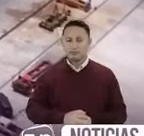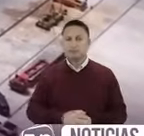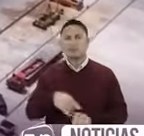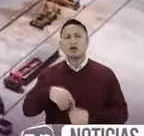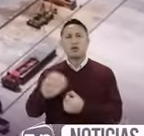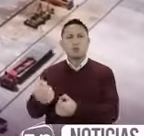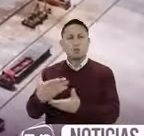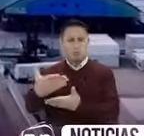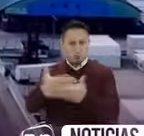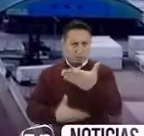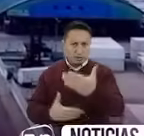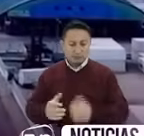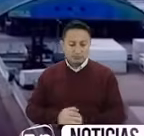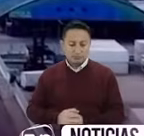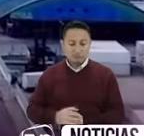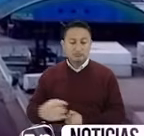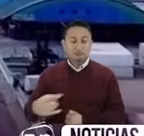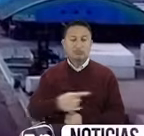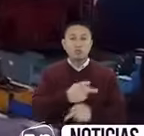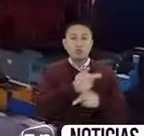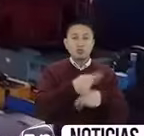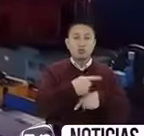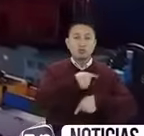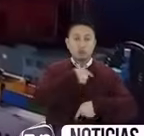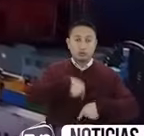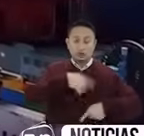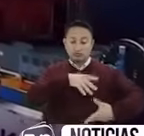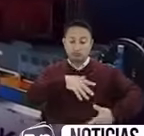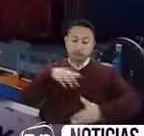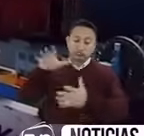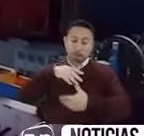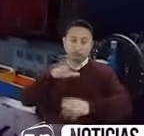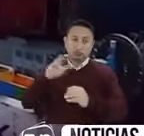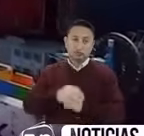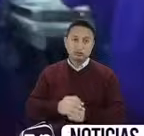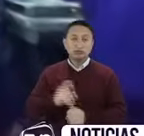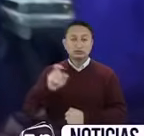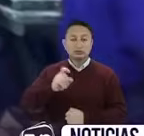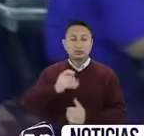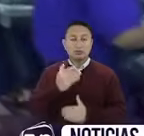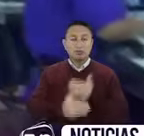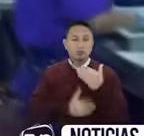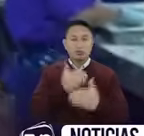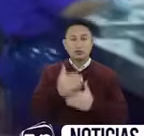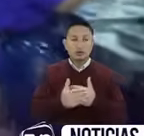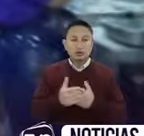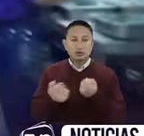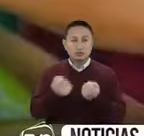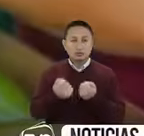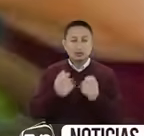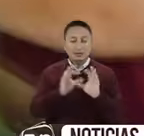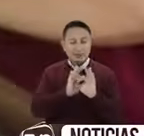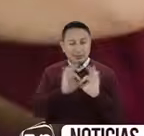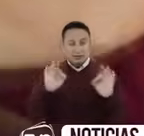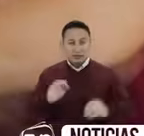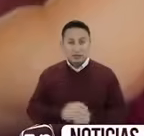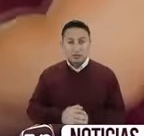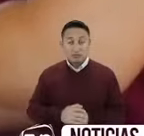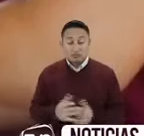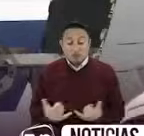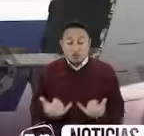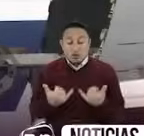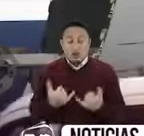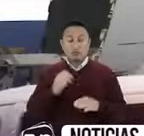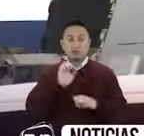establece que las exportaciones a China requieren de rigurosos procesos fitosanitarios y que por ahora Ecuador